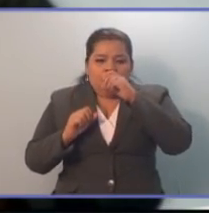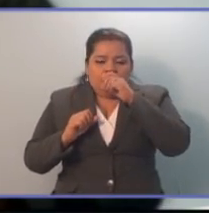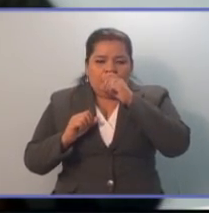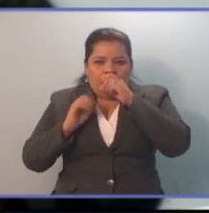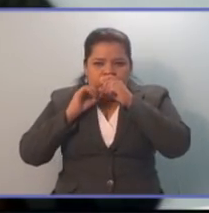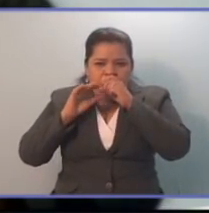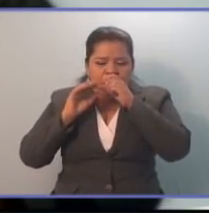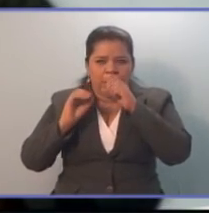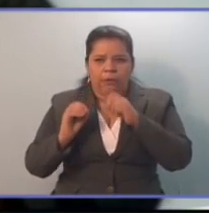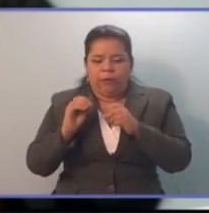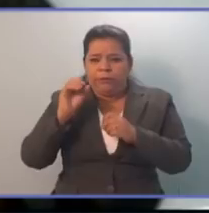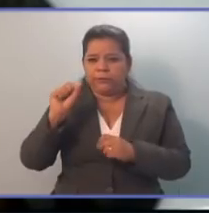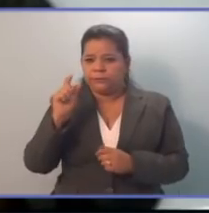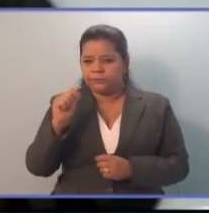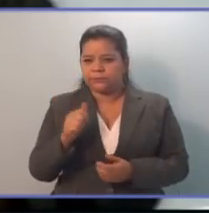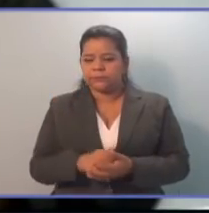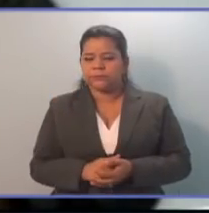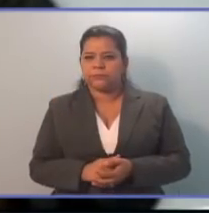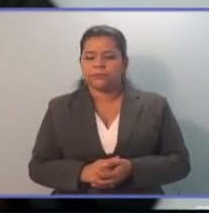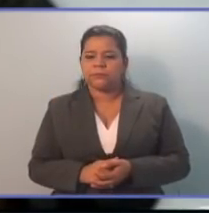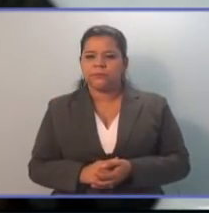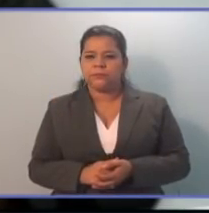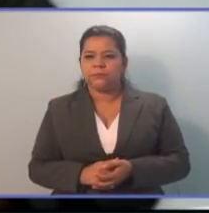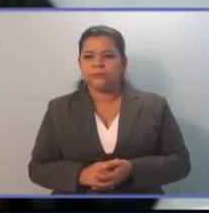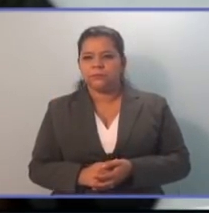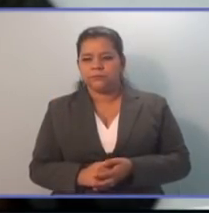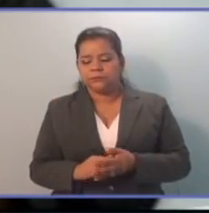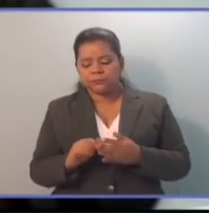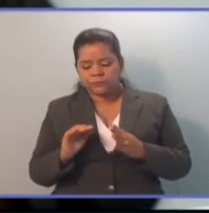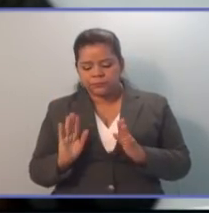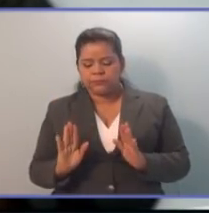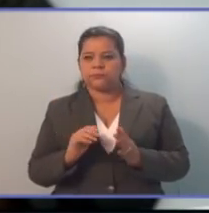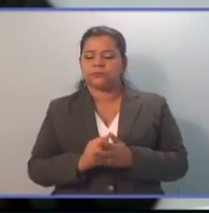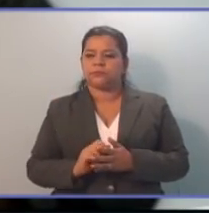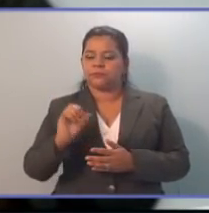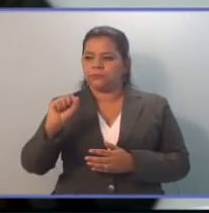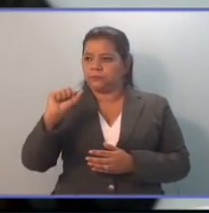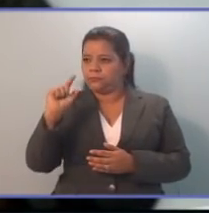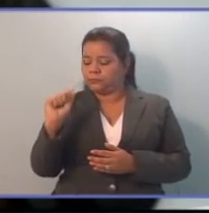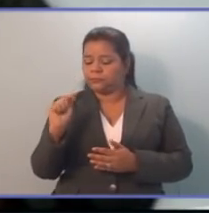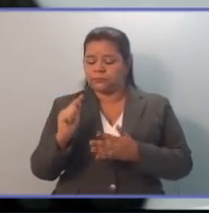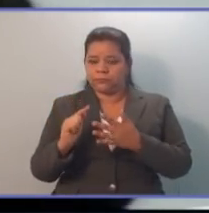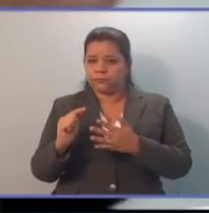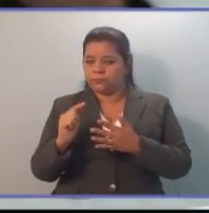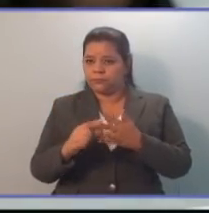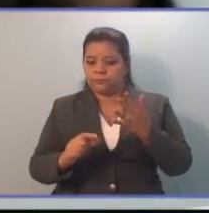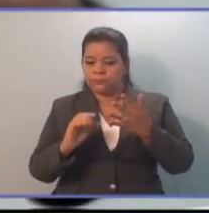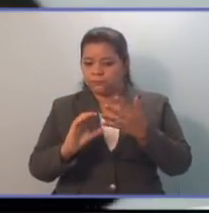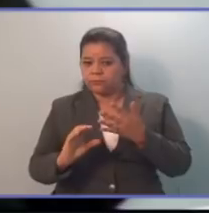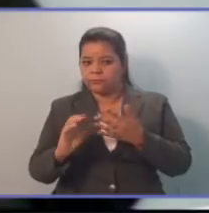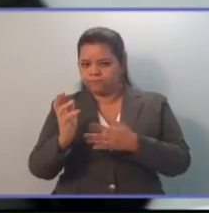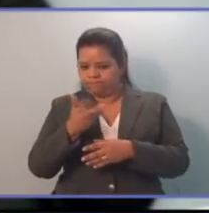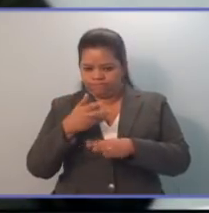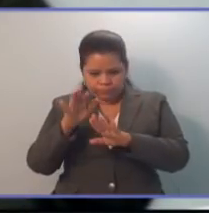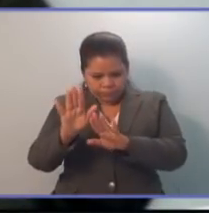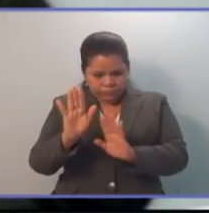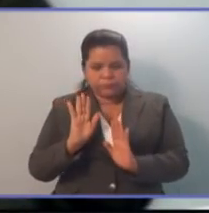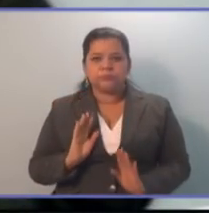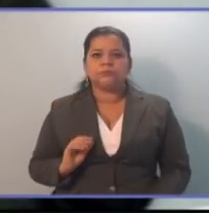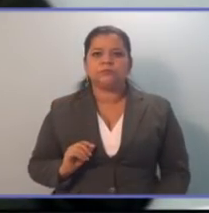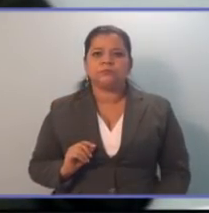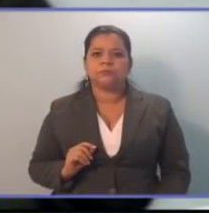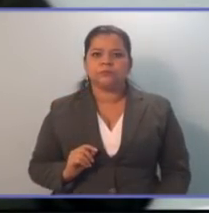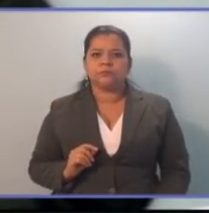hacerle yo a la sala. Ahora bien, la sala, la Constitución es de respetarla,